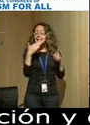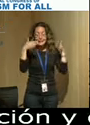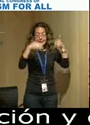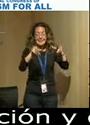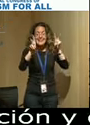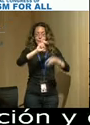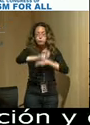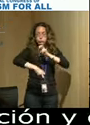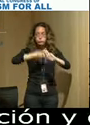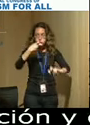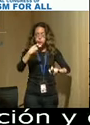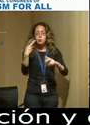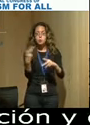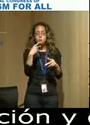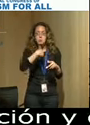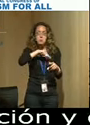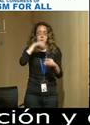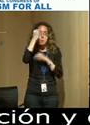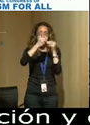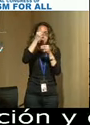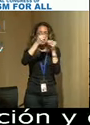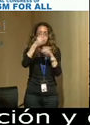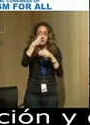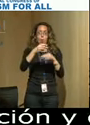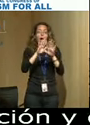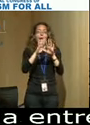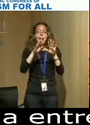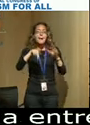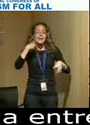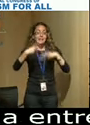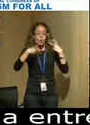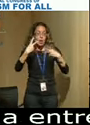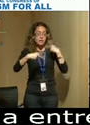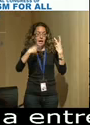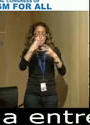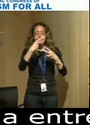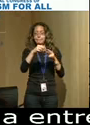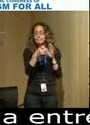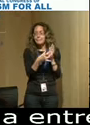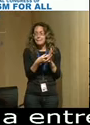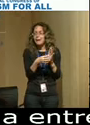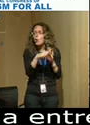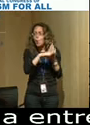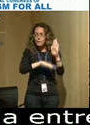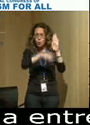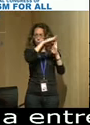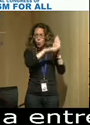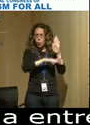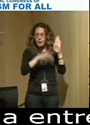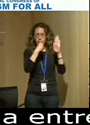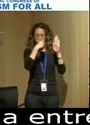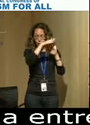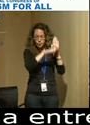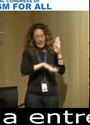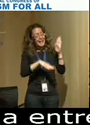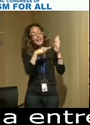por ejemplo, podríamos considerar cosas como que la carta de menú estuvieran diseñadas con los criterios de lectura fácil, que el listado de ingredientes principales,